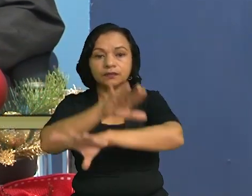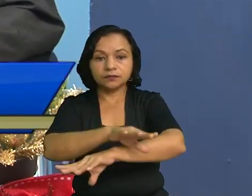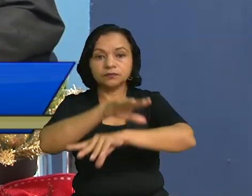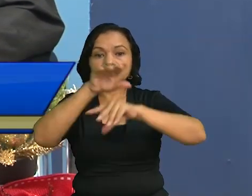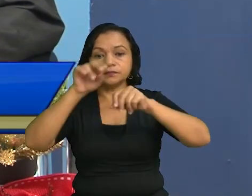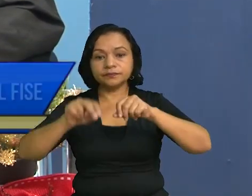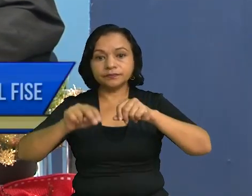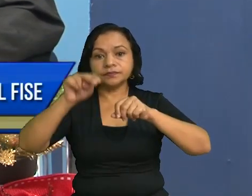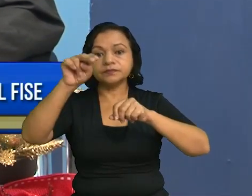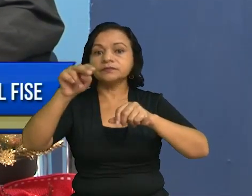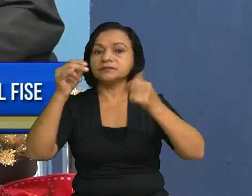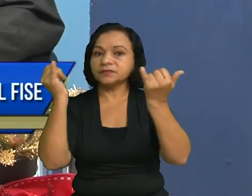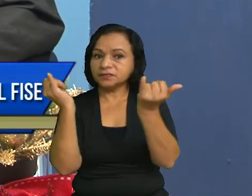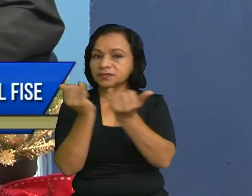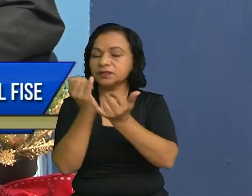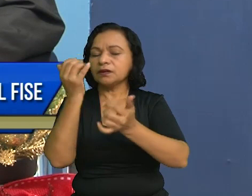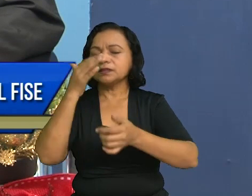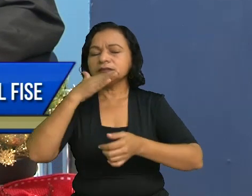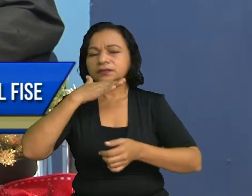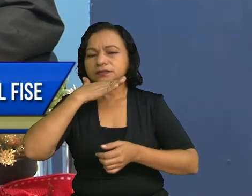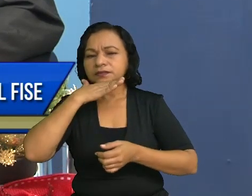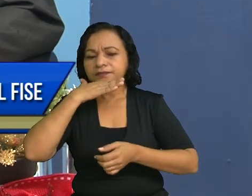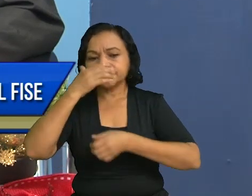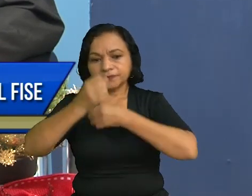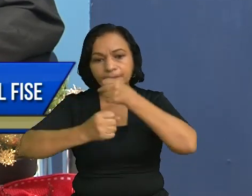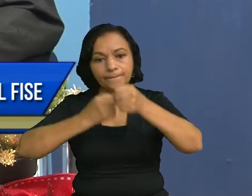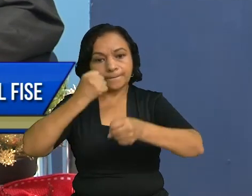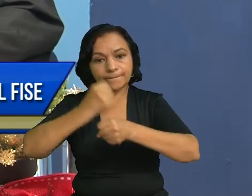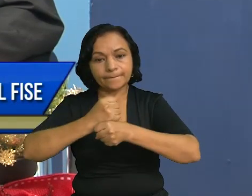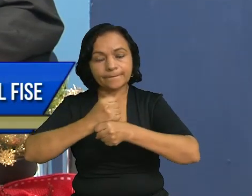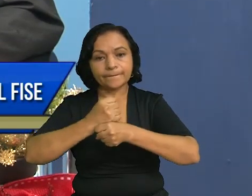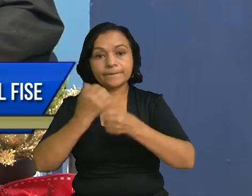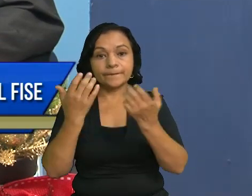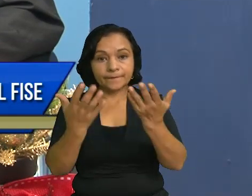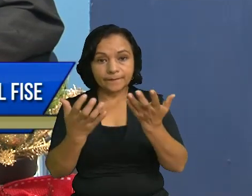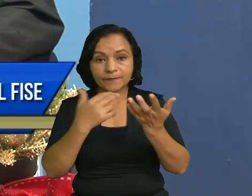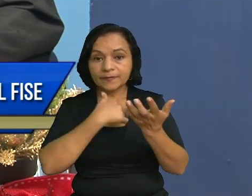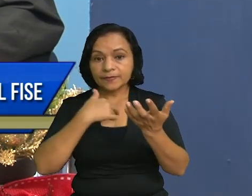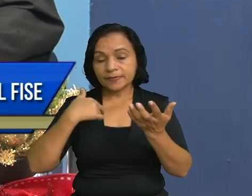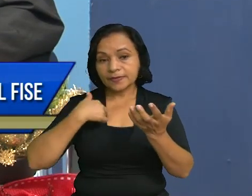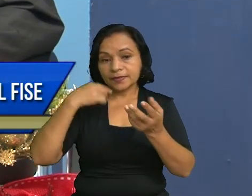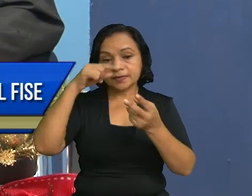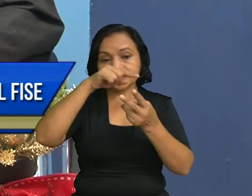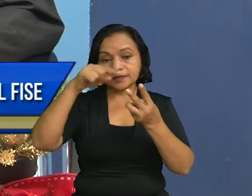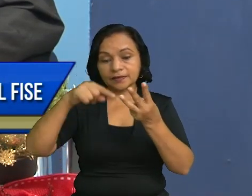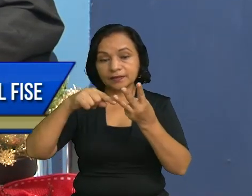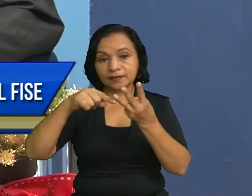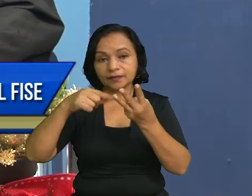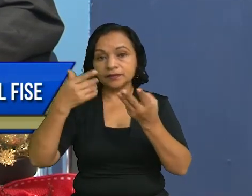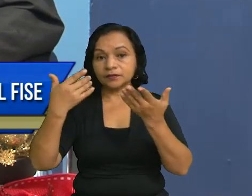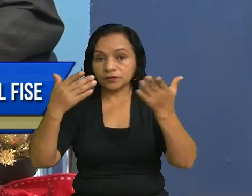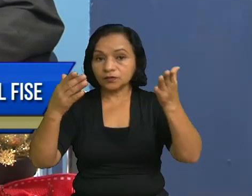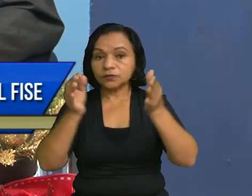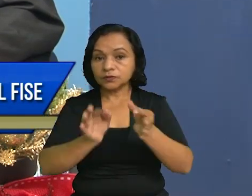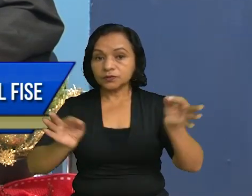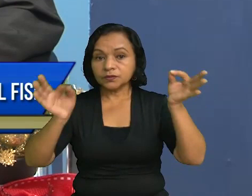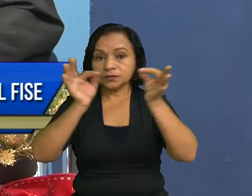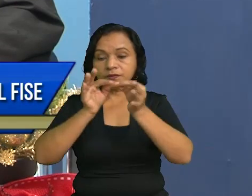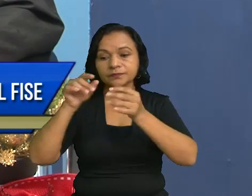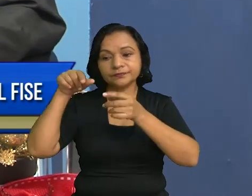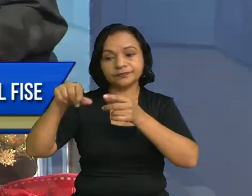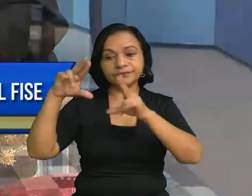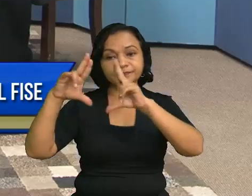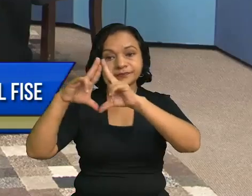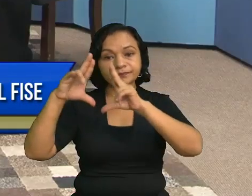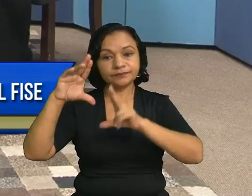nosotros este año no habíamos programado tres grandes desafíos que teníamos en la costa caribe